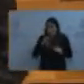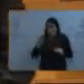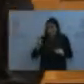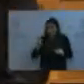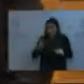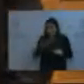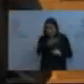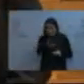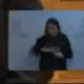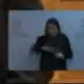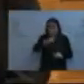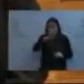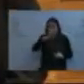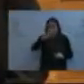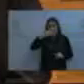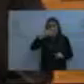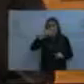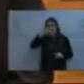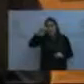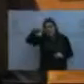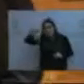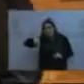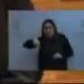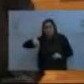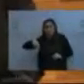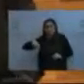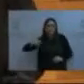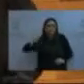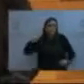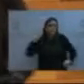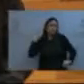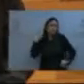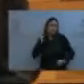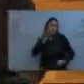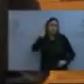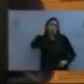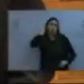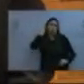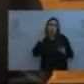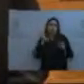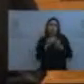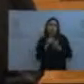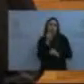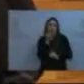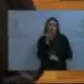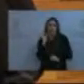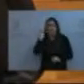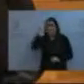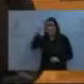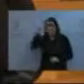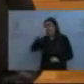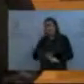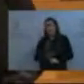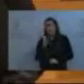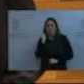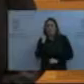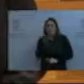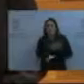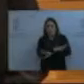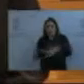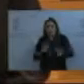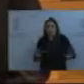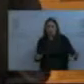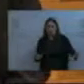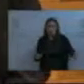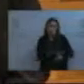parroquia de Carballín ha sido de las peores tratadas por el Partido Socialista Obrero Español Asturiano y por